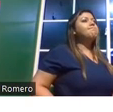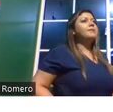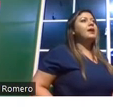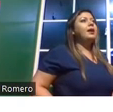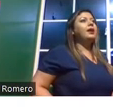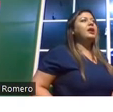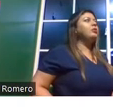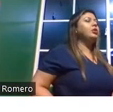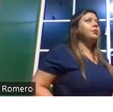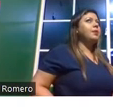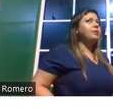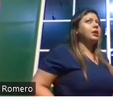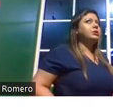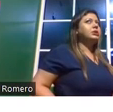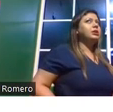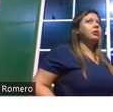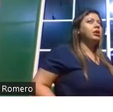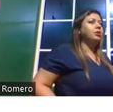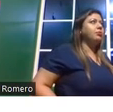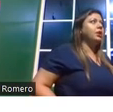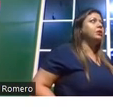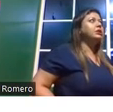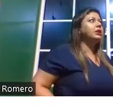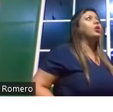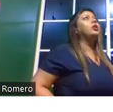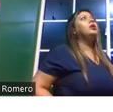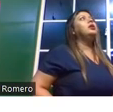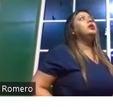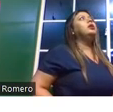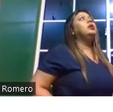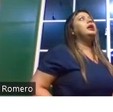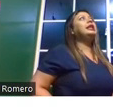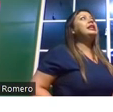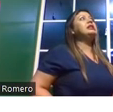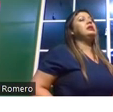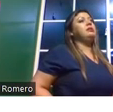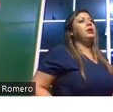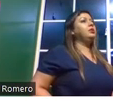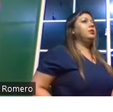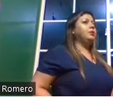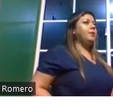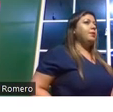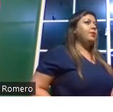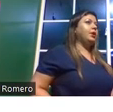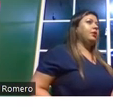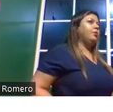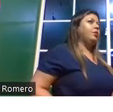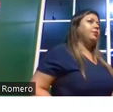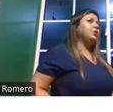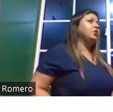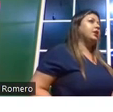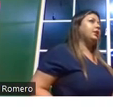se siente en este caso incómodo en su trabajo, su rendimiento baja el 45%, lo estábamos hablando el día de